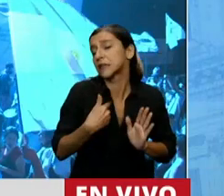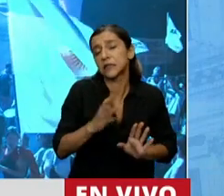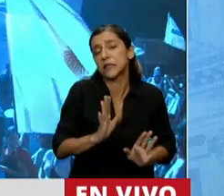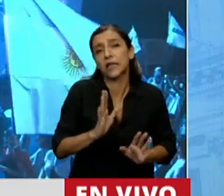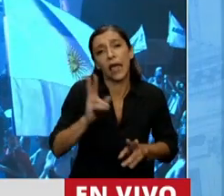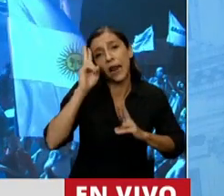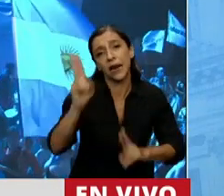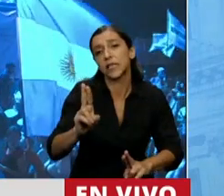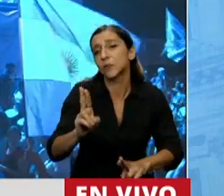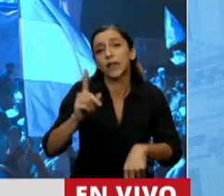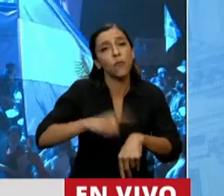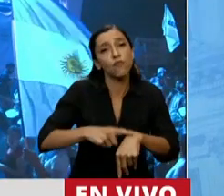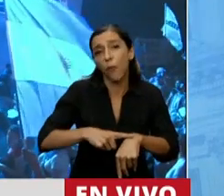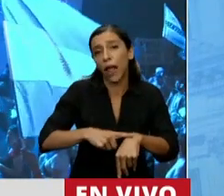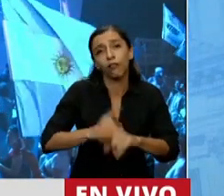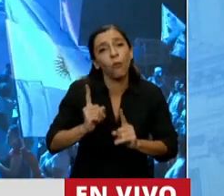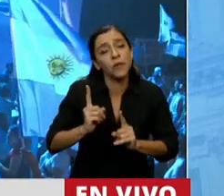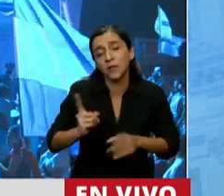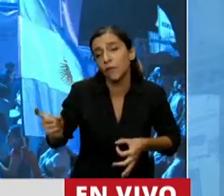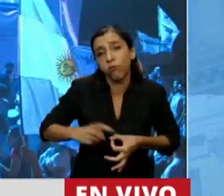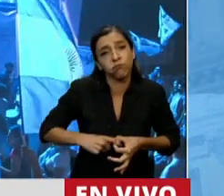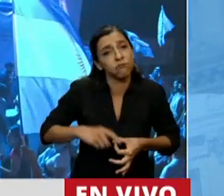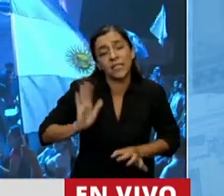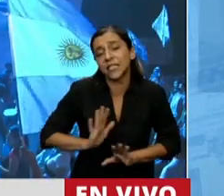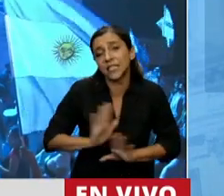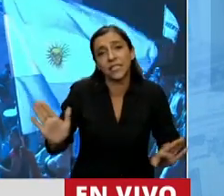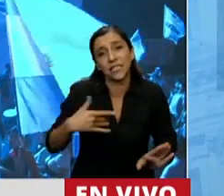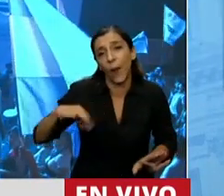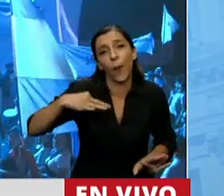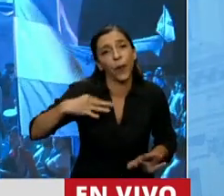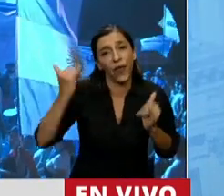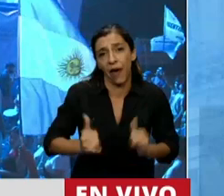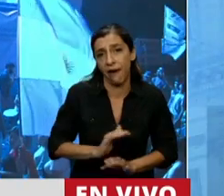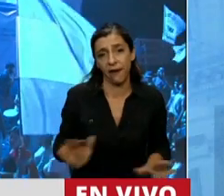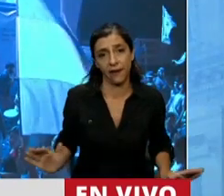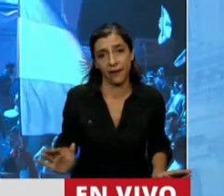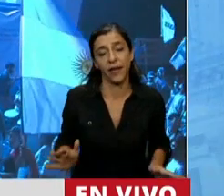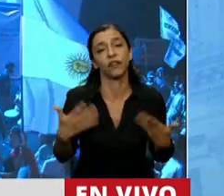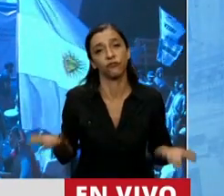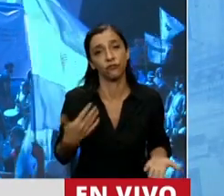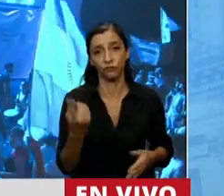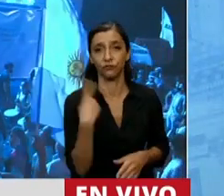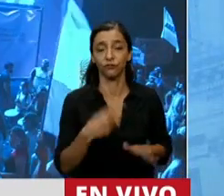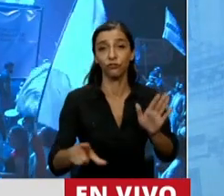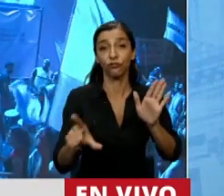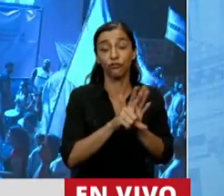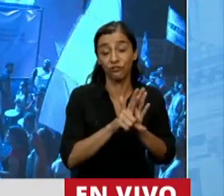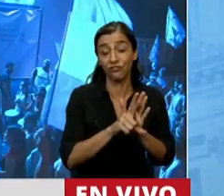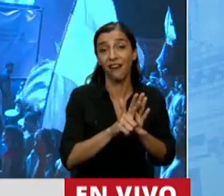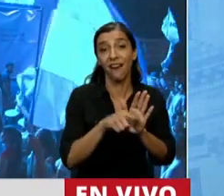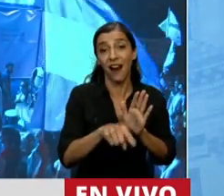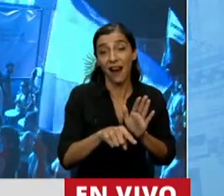vida desde la concepción. En consecuencia, de aprobar una ley de